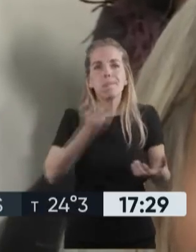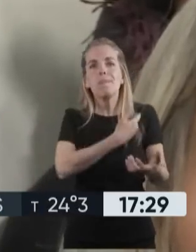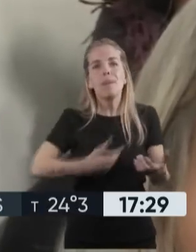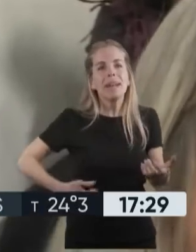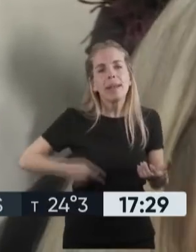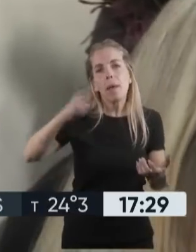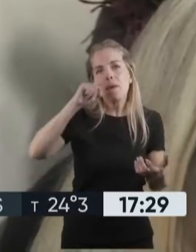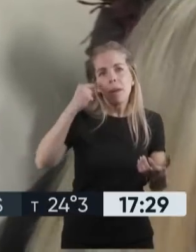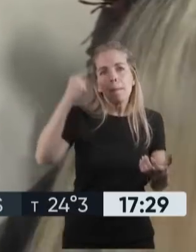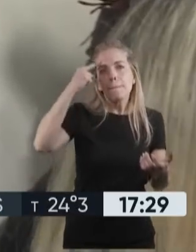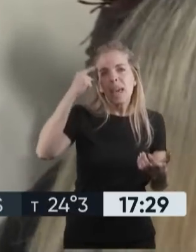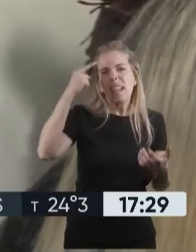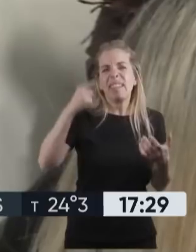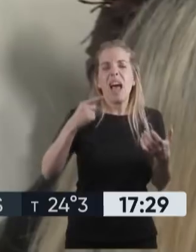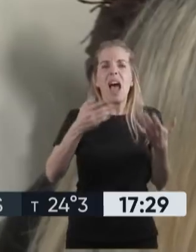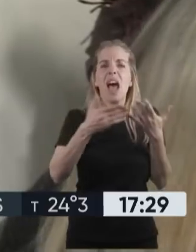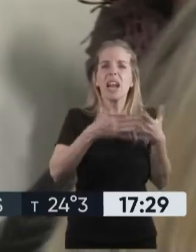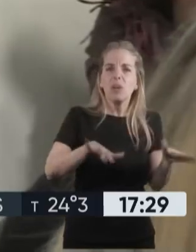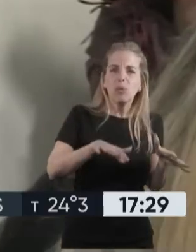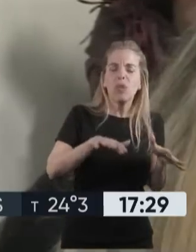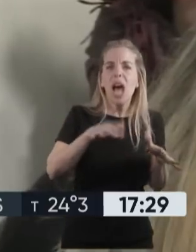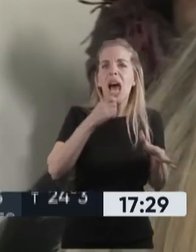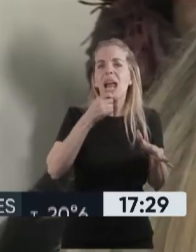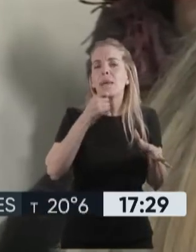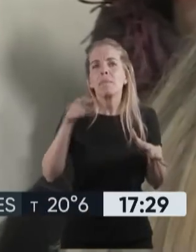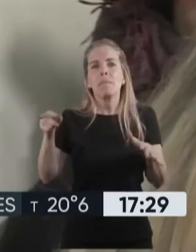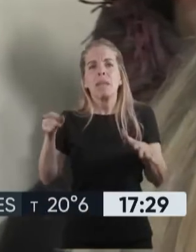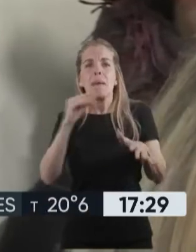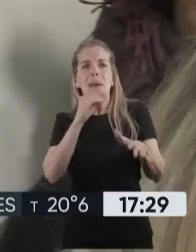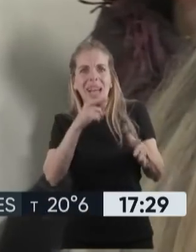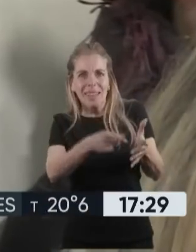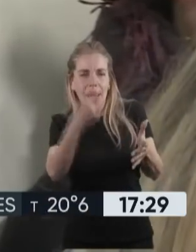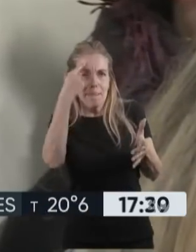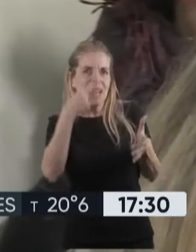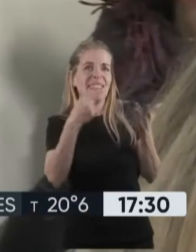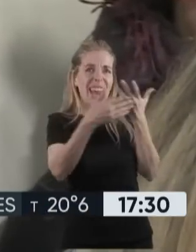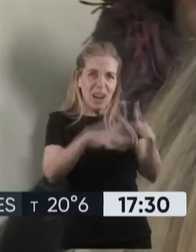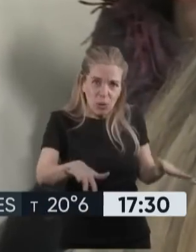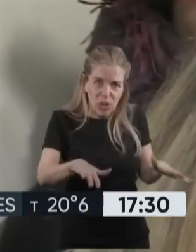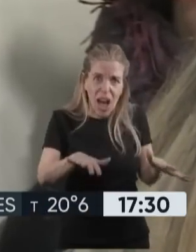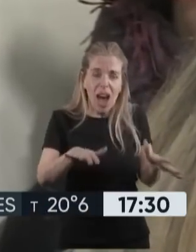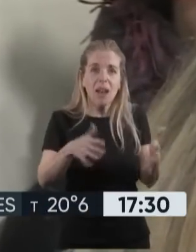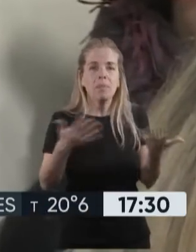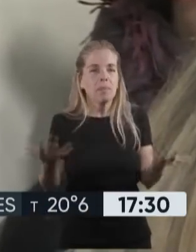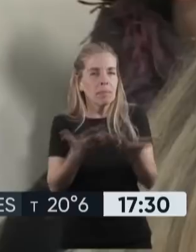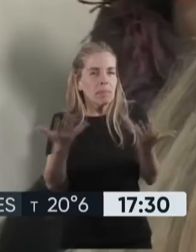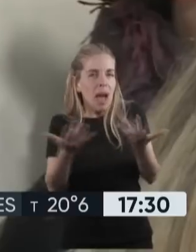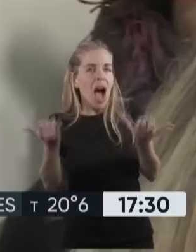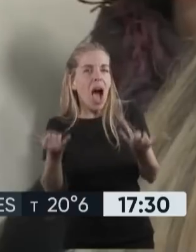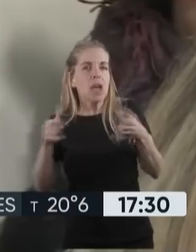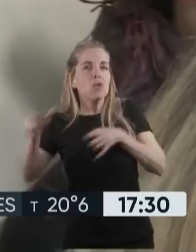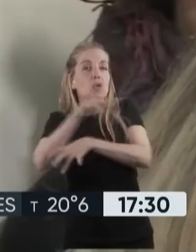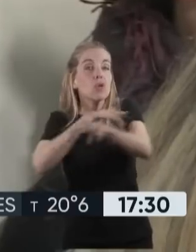presidente renunciar, si el presidente de la Cámara de Diputados tiene pensado o pensó en renunciar. Hay todo tipo de comentarios